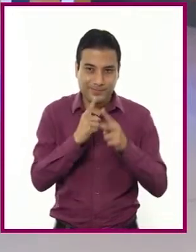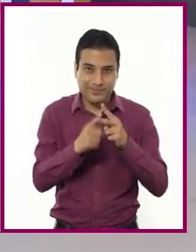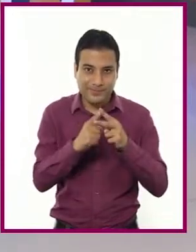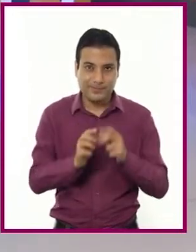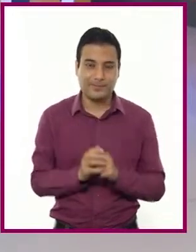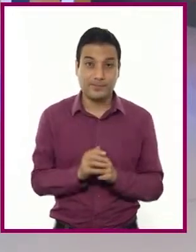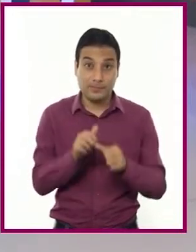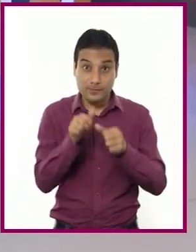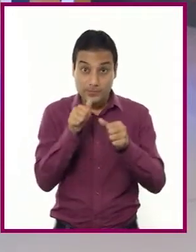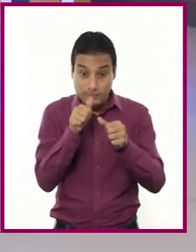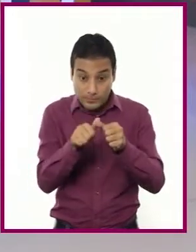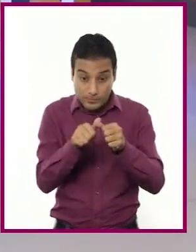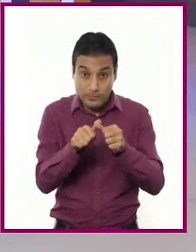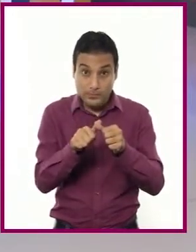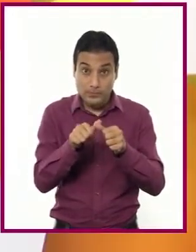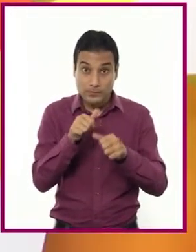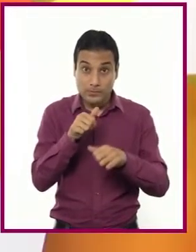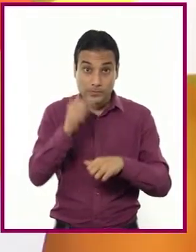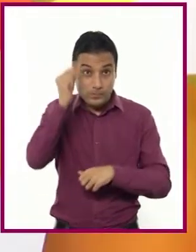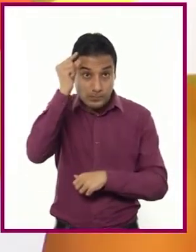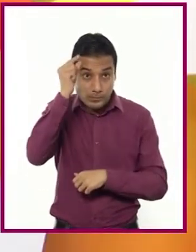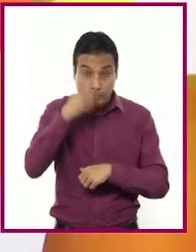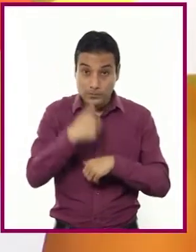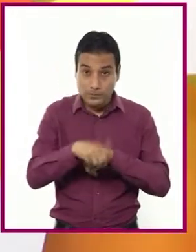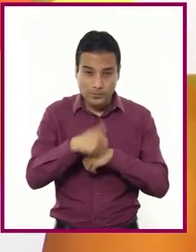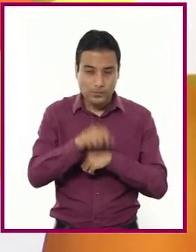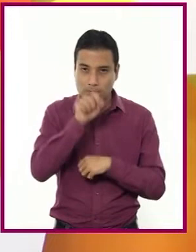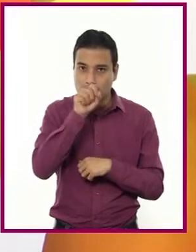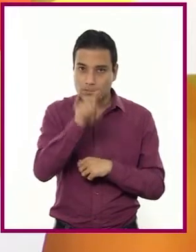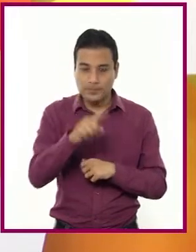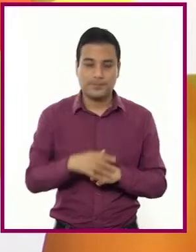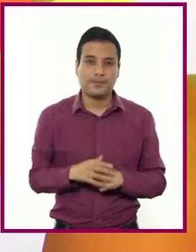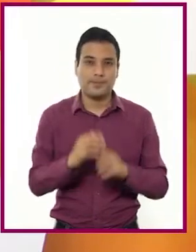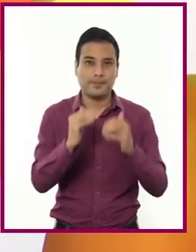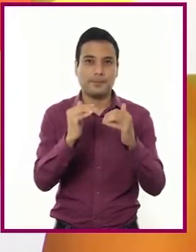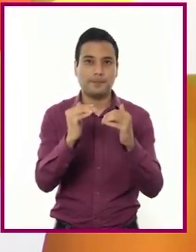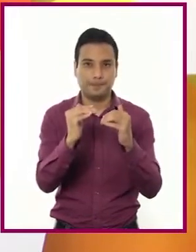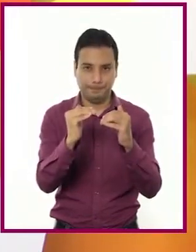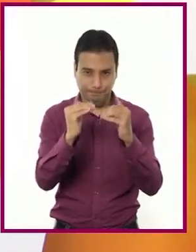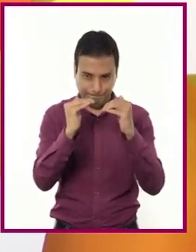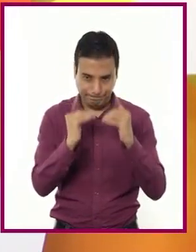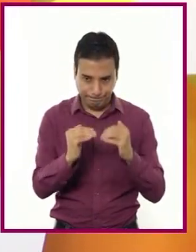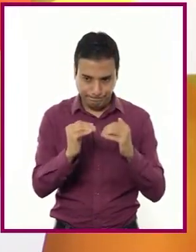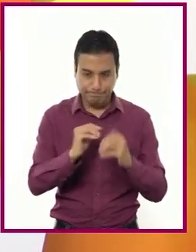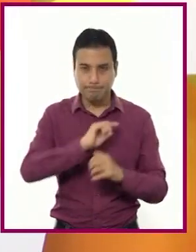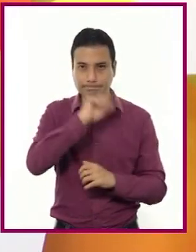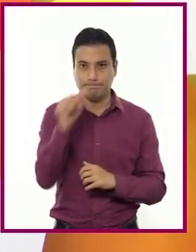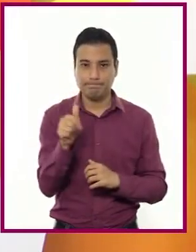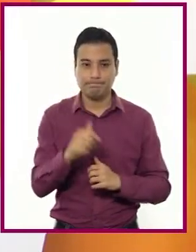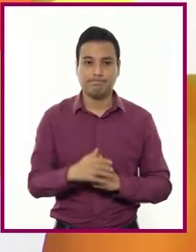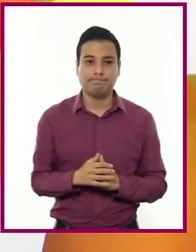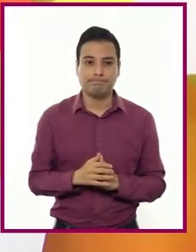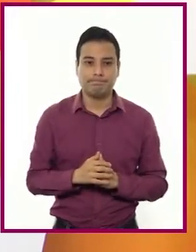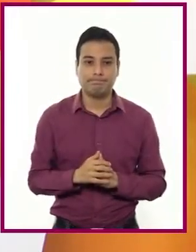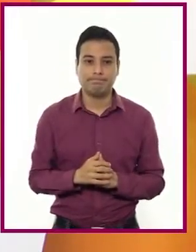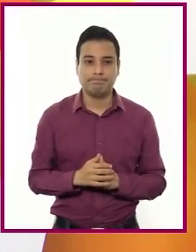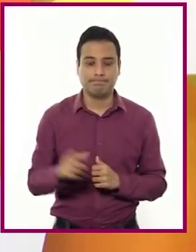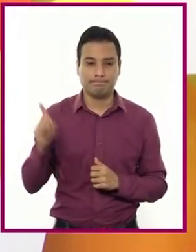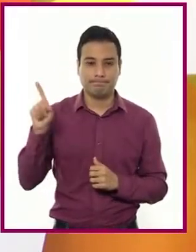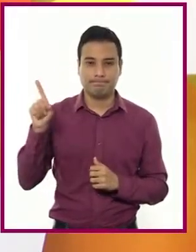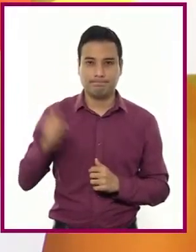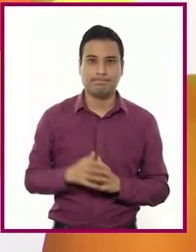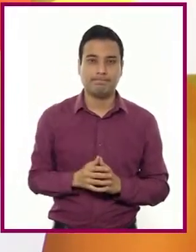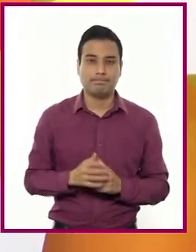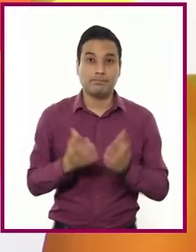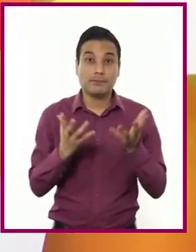y el exponente se conservan. En la segunda pareja se suman los coeficientes y se deja la misma literal,